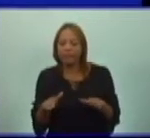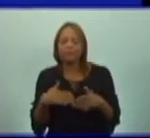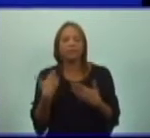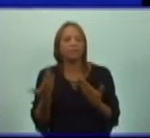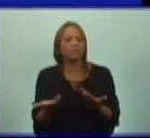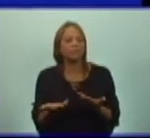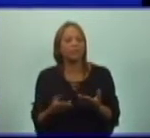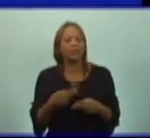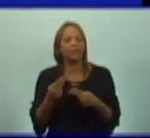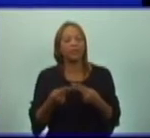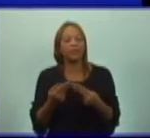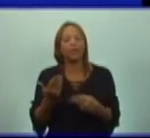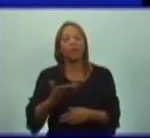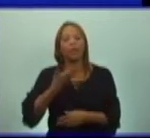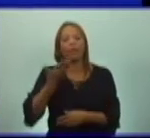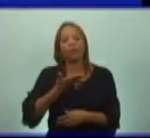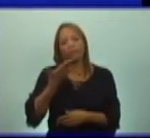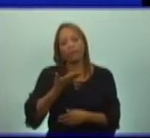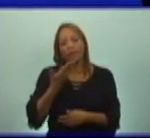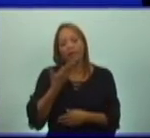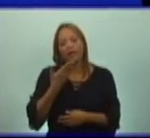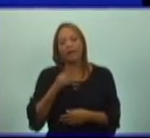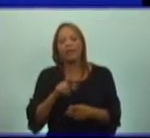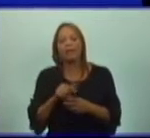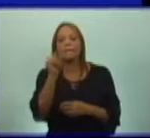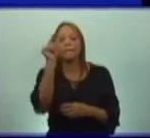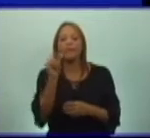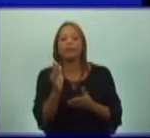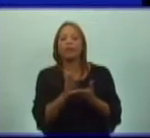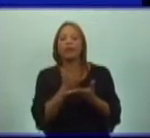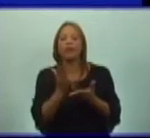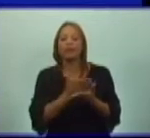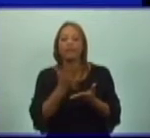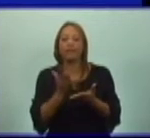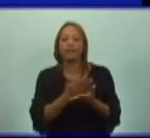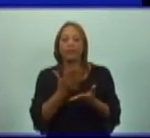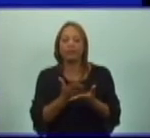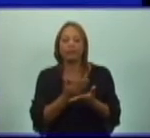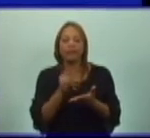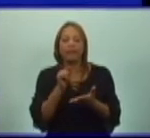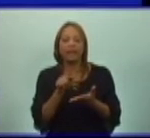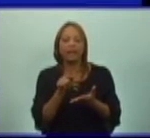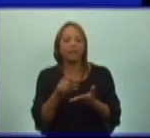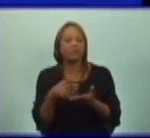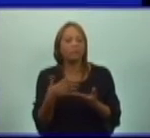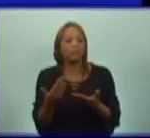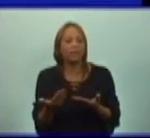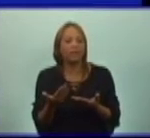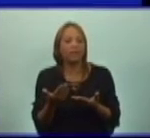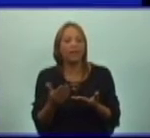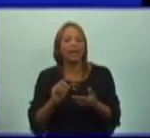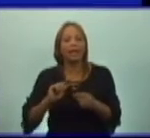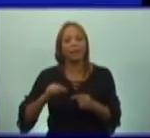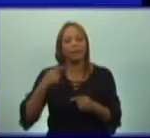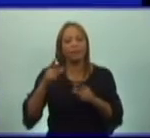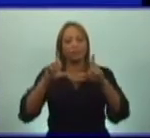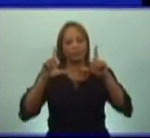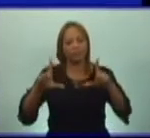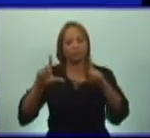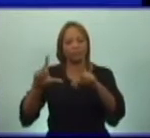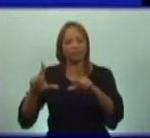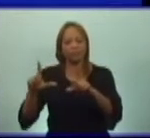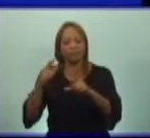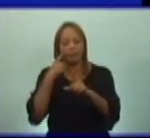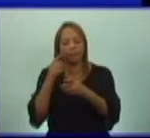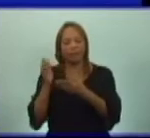vamos a comentar sobre la bibliografía básica, que está relacionada en la próxima diapositiva que